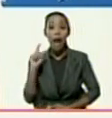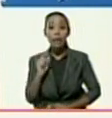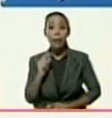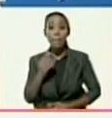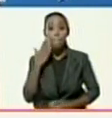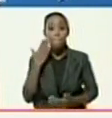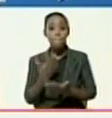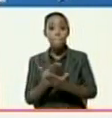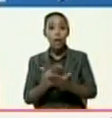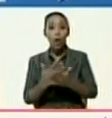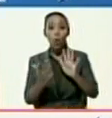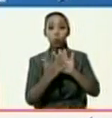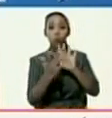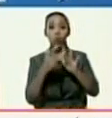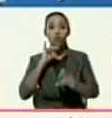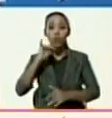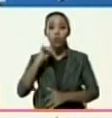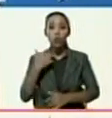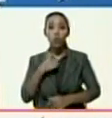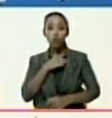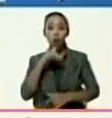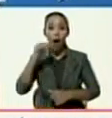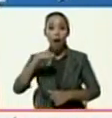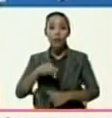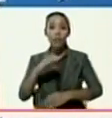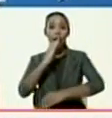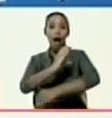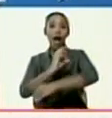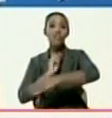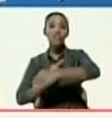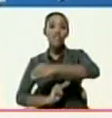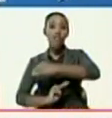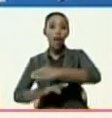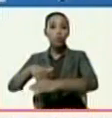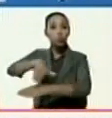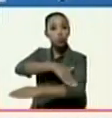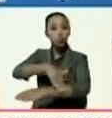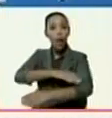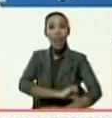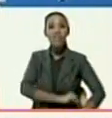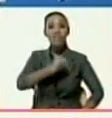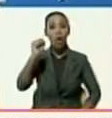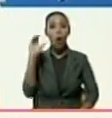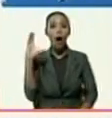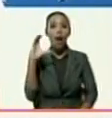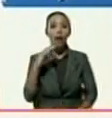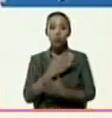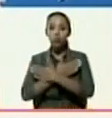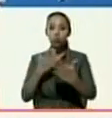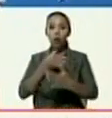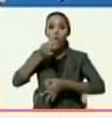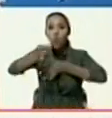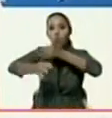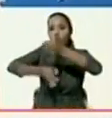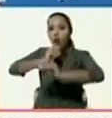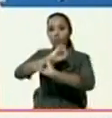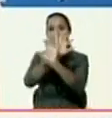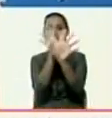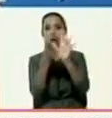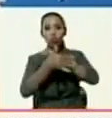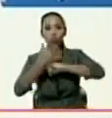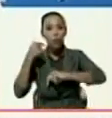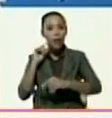informativo. En efecto, a esta hora nos encontramos en la sede de la CanTV en la avenida Libertador de Caracas, donde se ofrecen declaraciones a propósito de